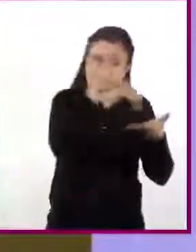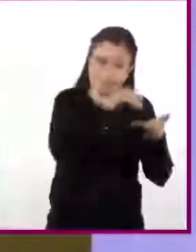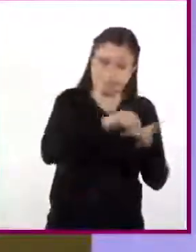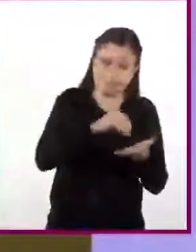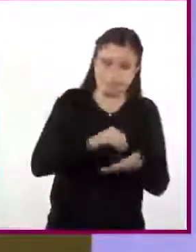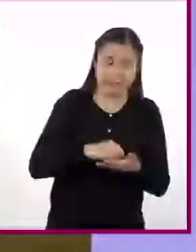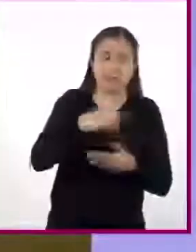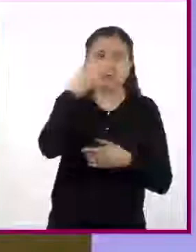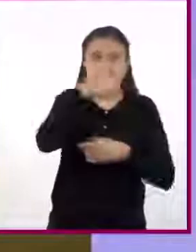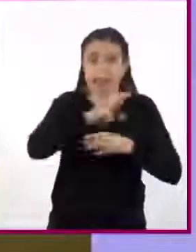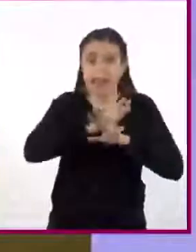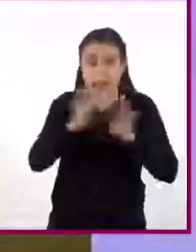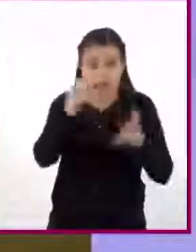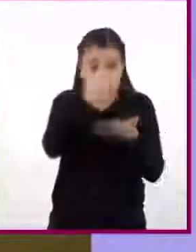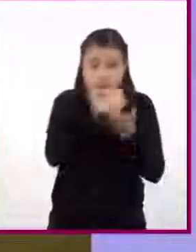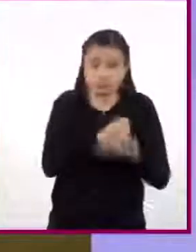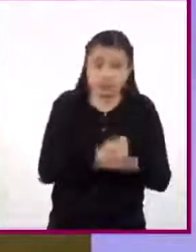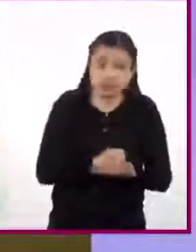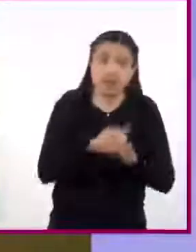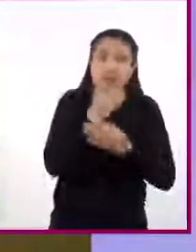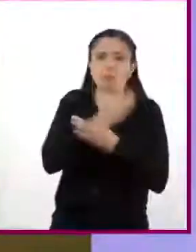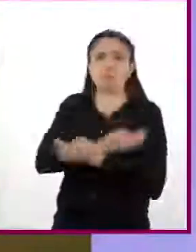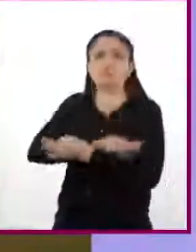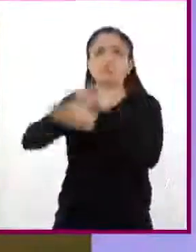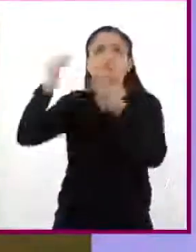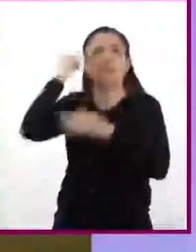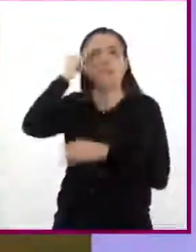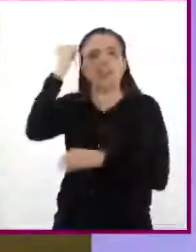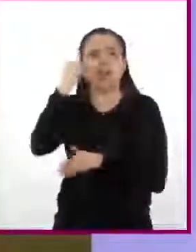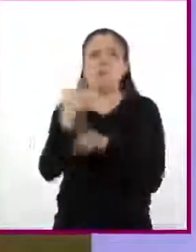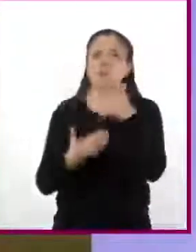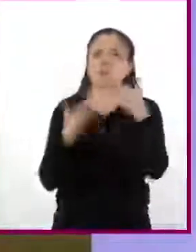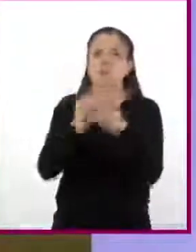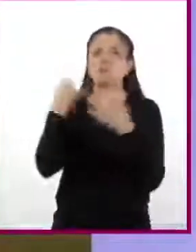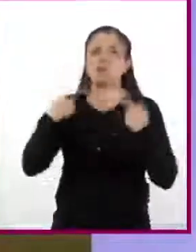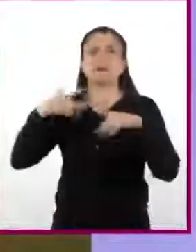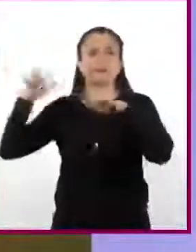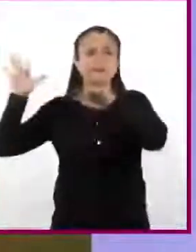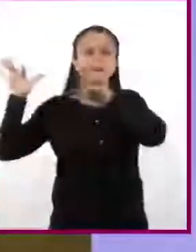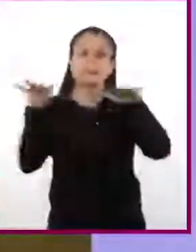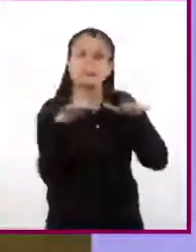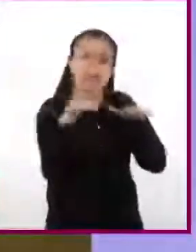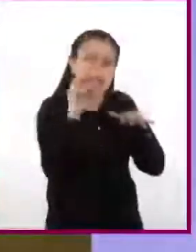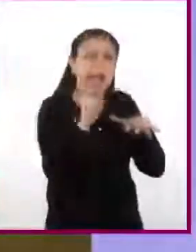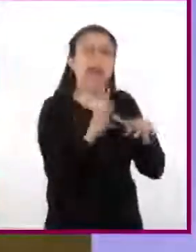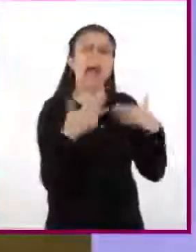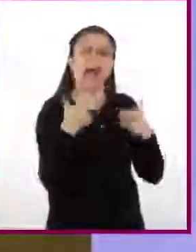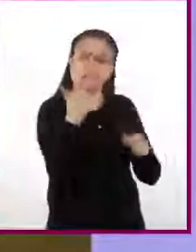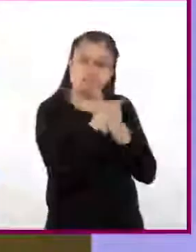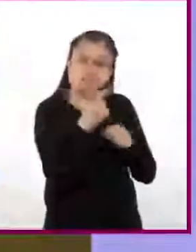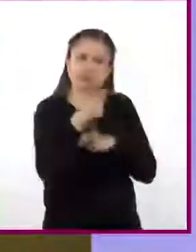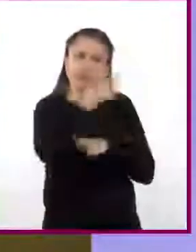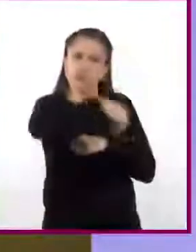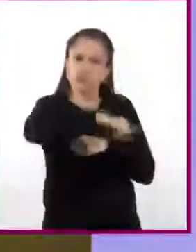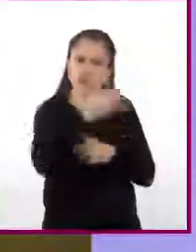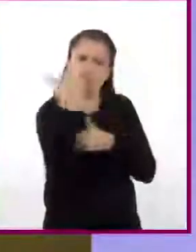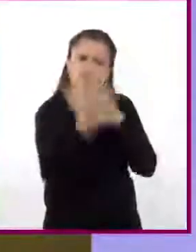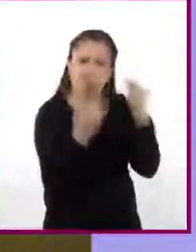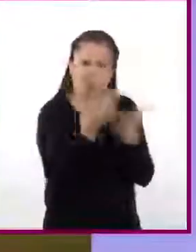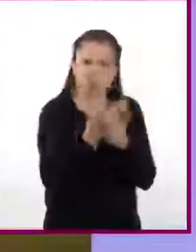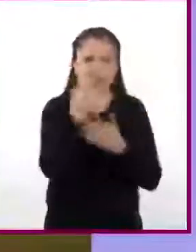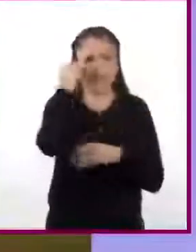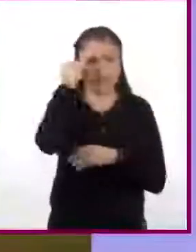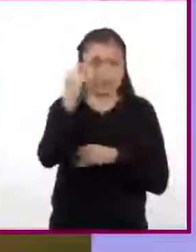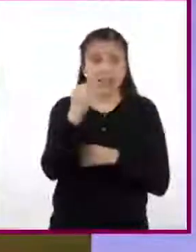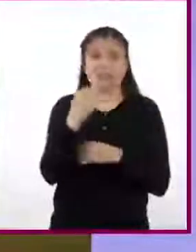a conocer a las demás personas sus ideas y propuestas. Esto con el fin de lograr seguidores. La campaña tendrá